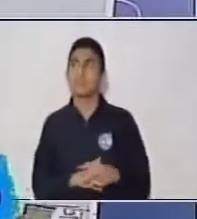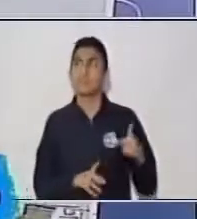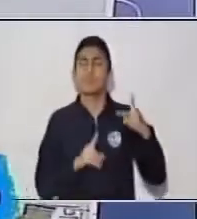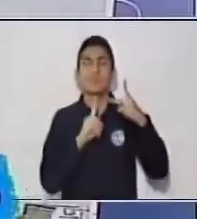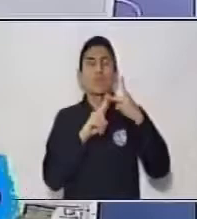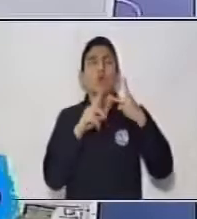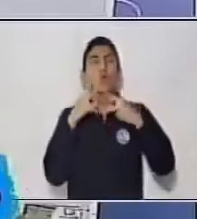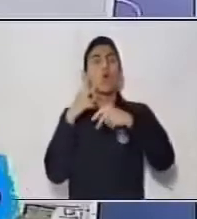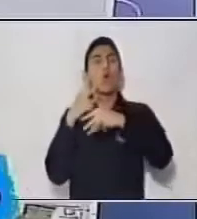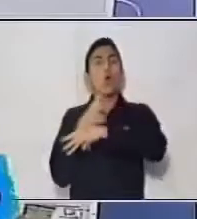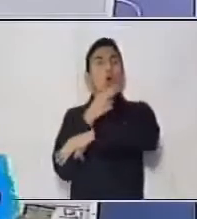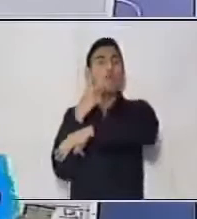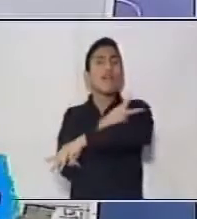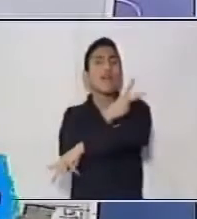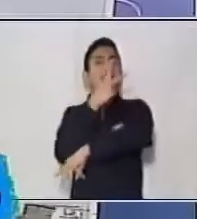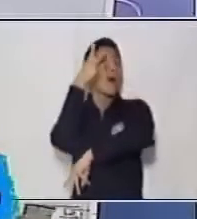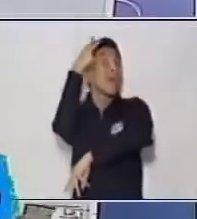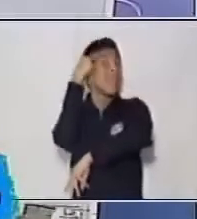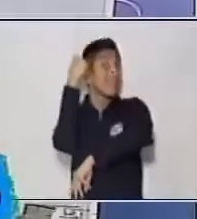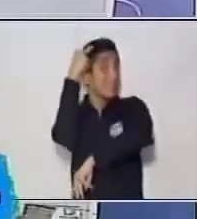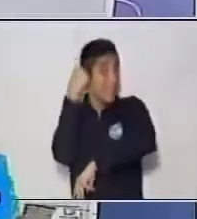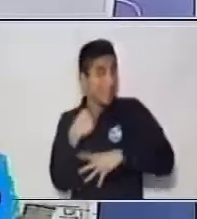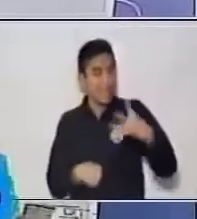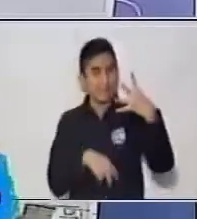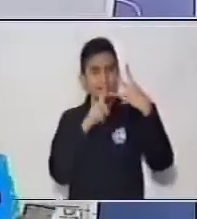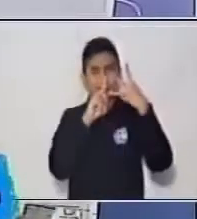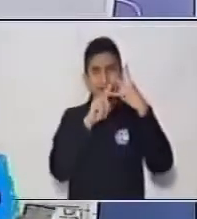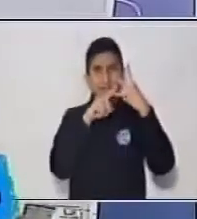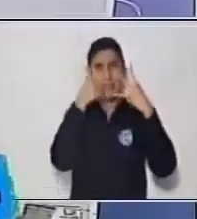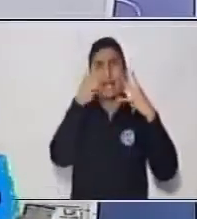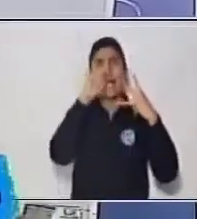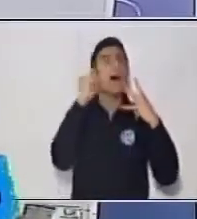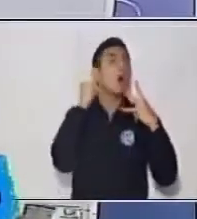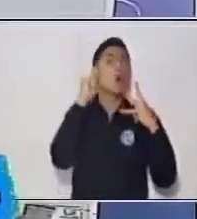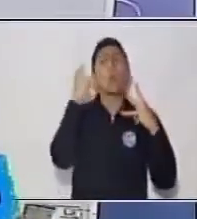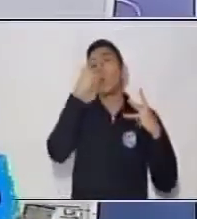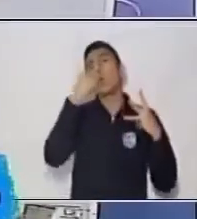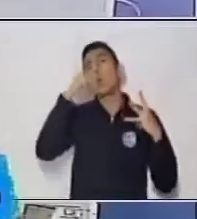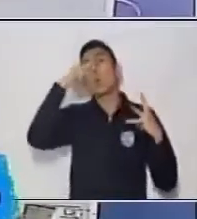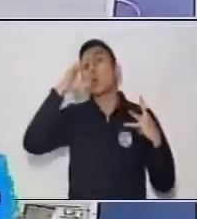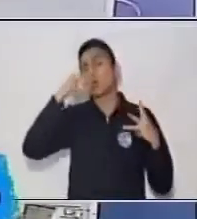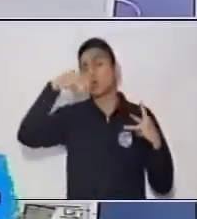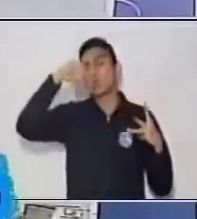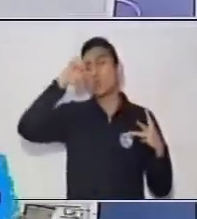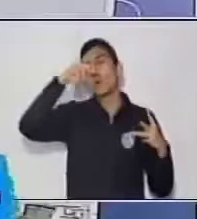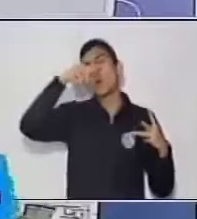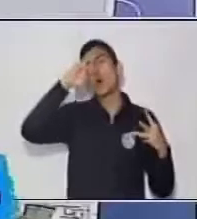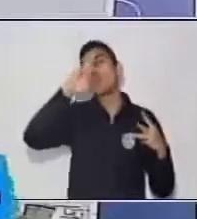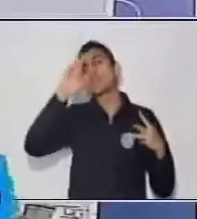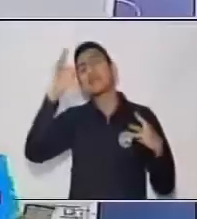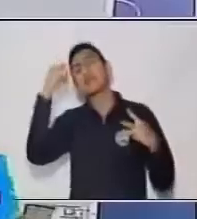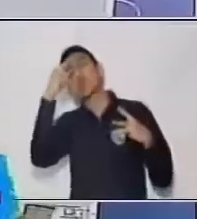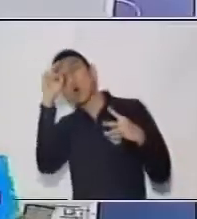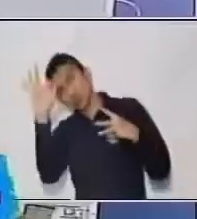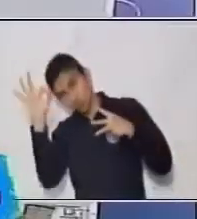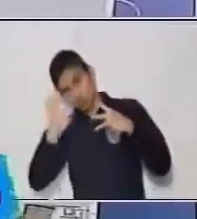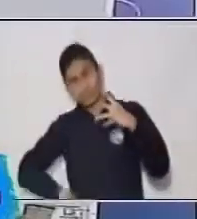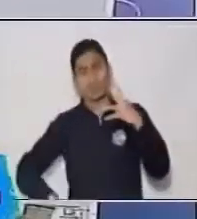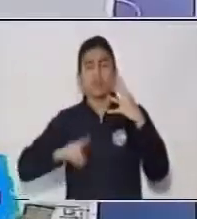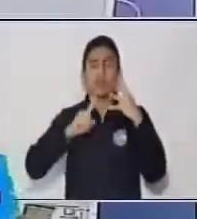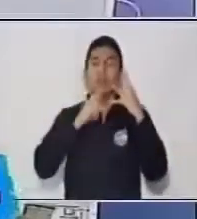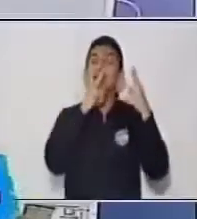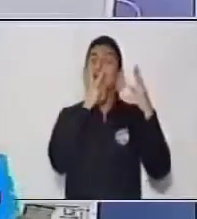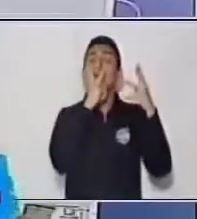Oveja Negra y otras fábulas, que este es de Augusto Monterroso. Excelente. La hija